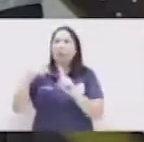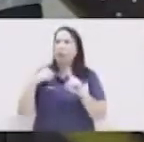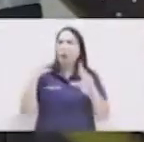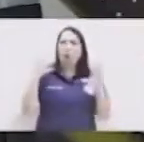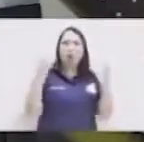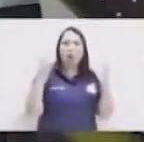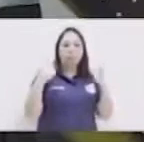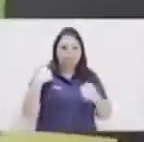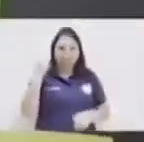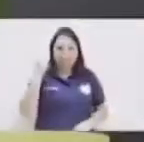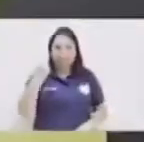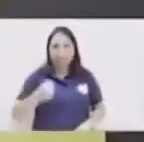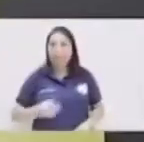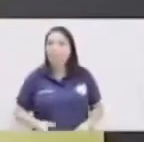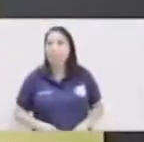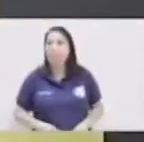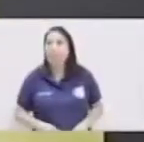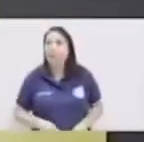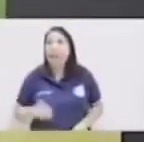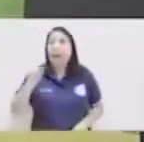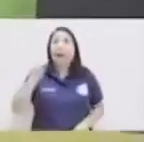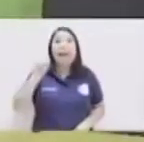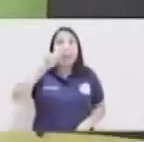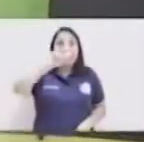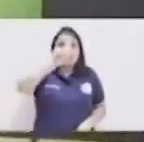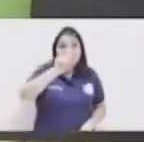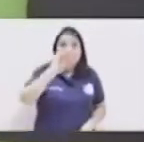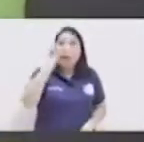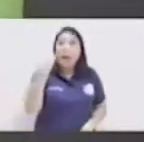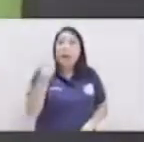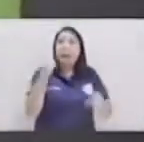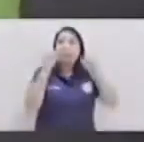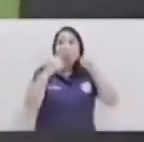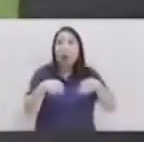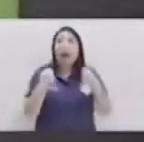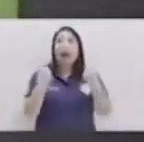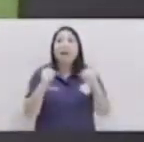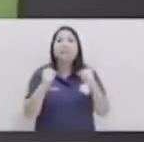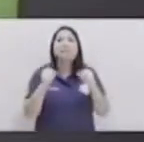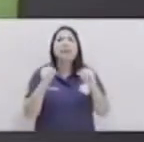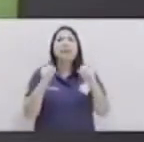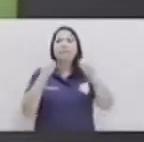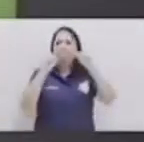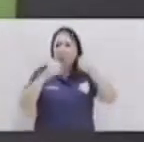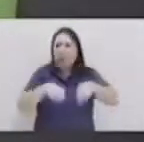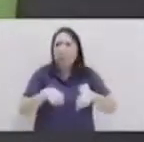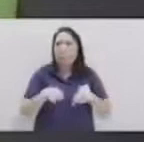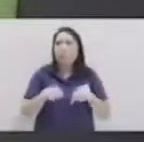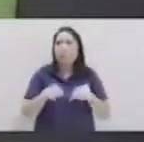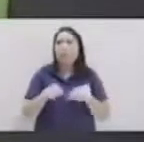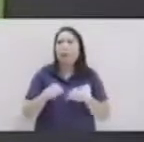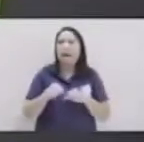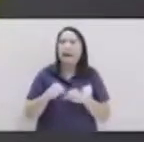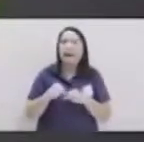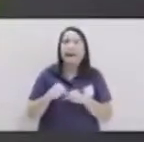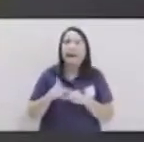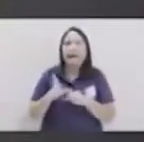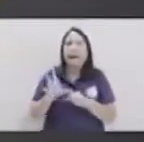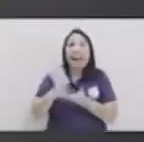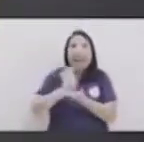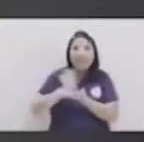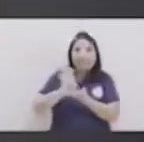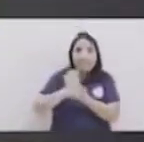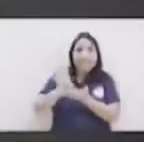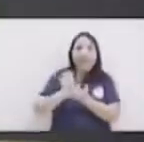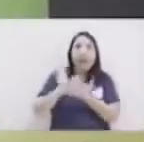ver el día de hoy? Es qué podemos hacer para contribuir a la reducción del riesgo a